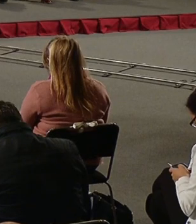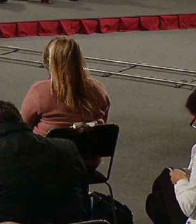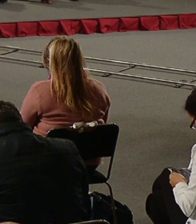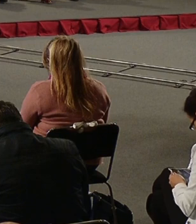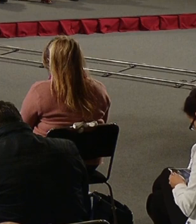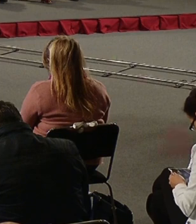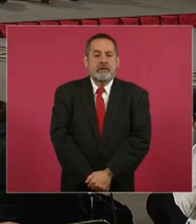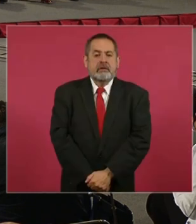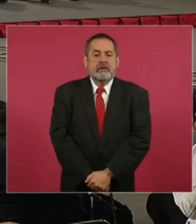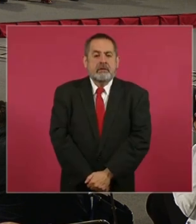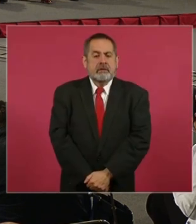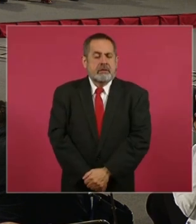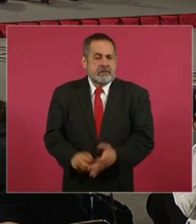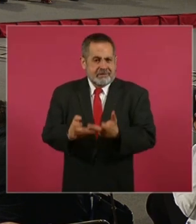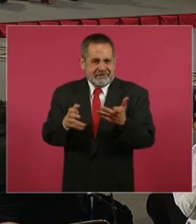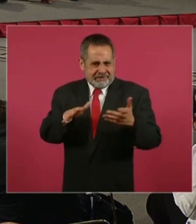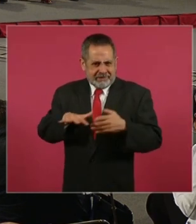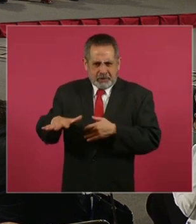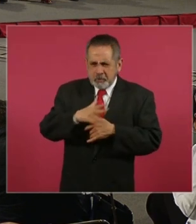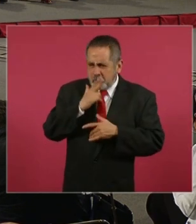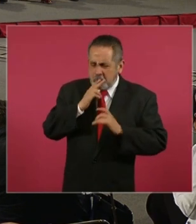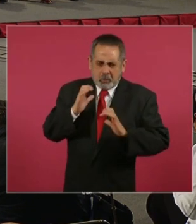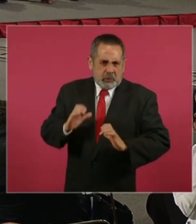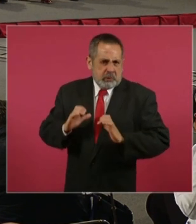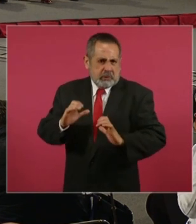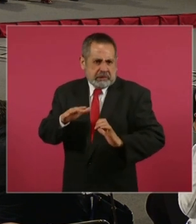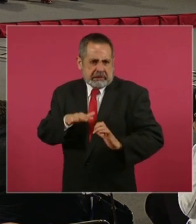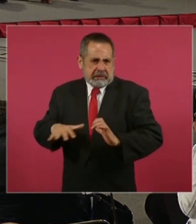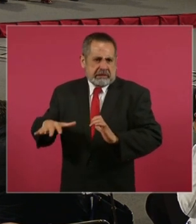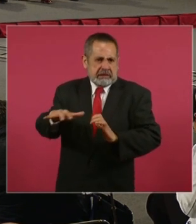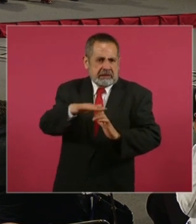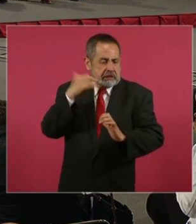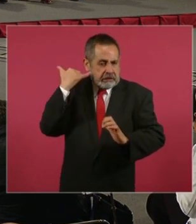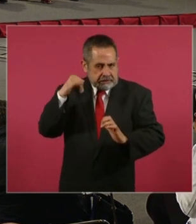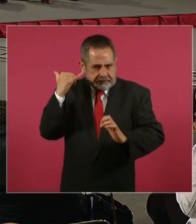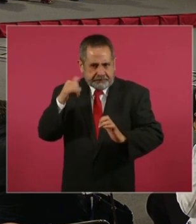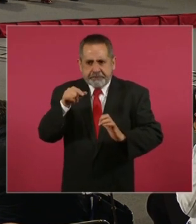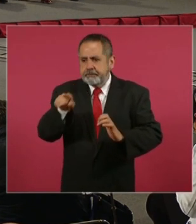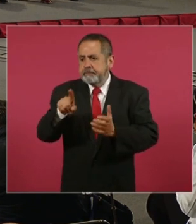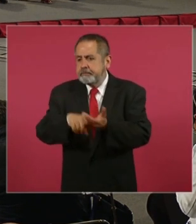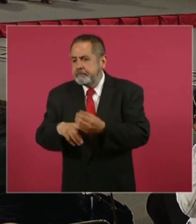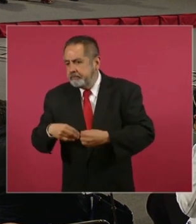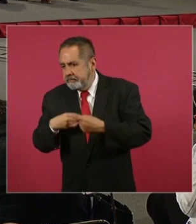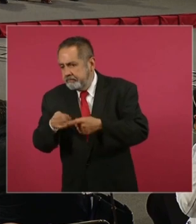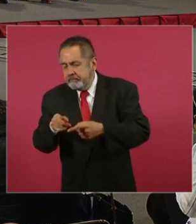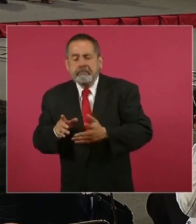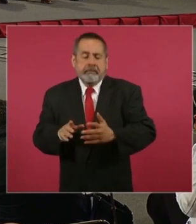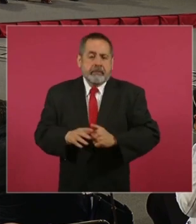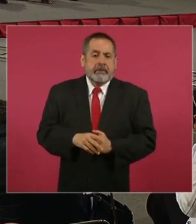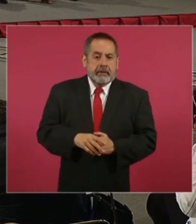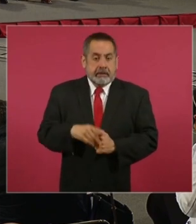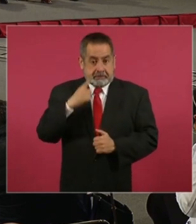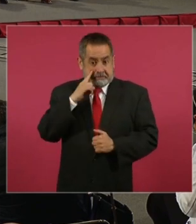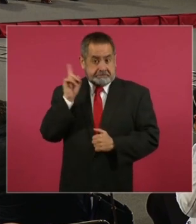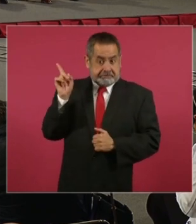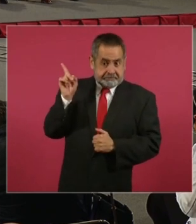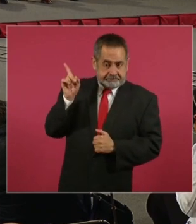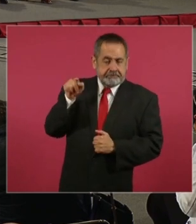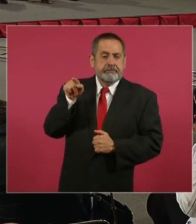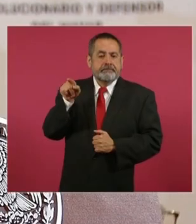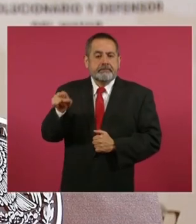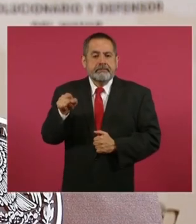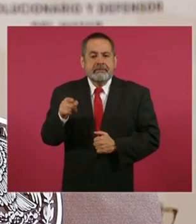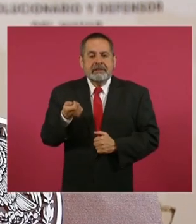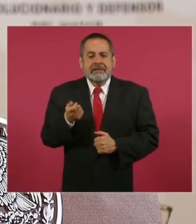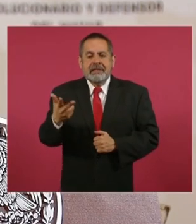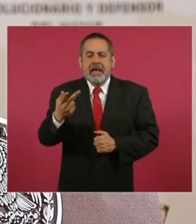pescadores, para el cuidado de toda esta biodiversidad y también los medios de vida de las comunidades. Esto que ven ustedes en la pantalla es